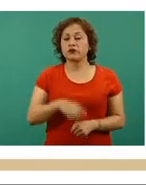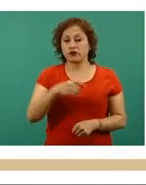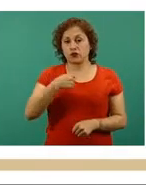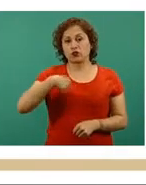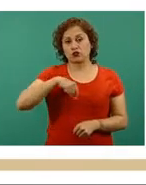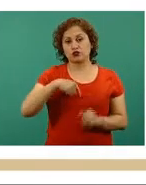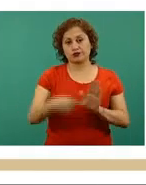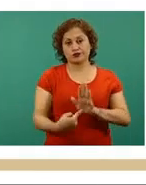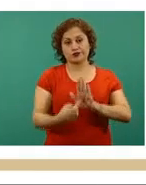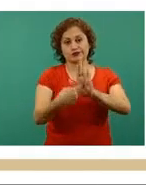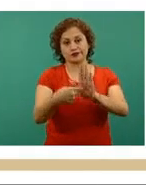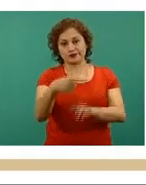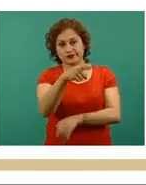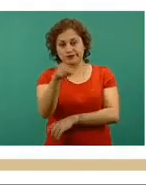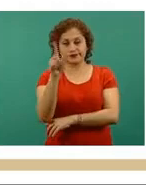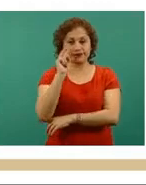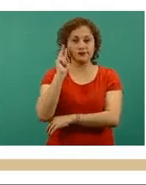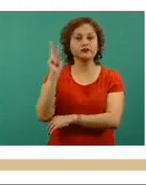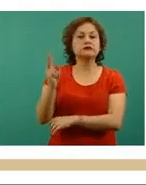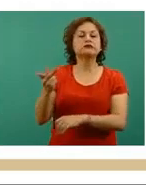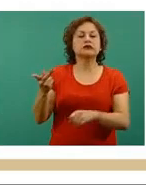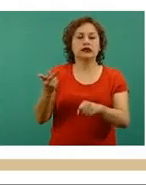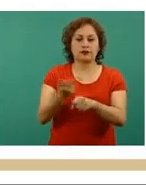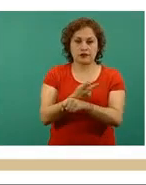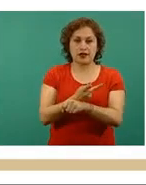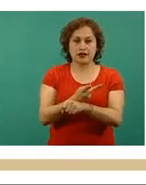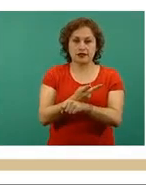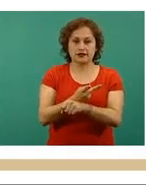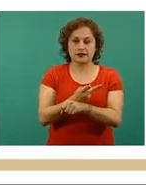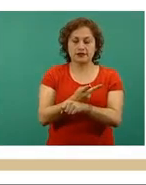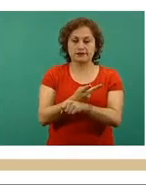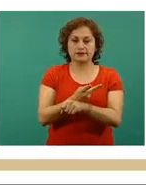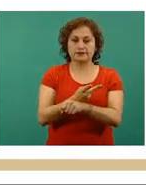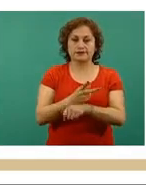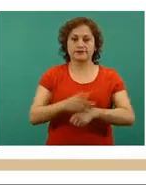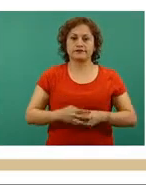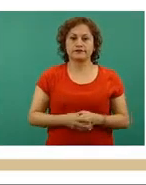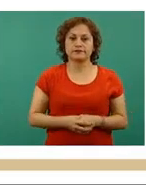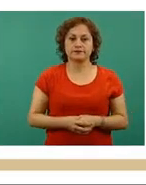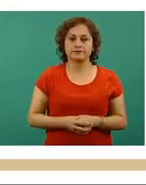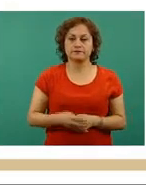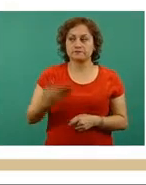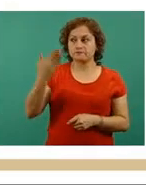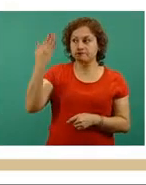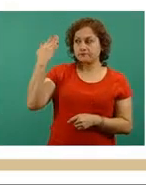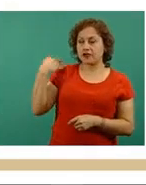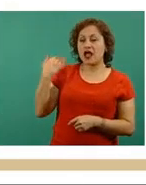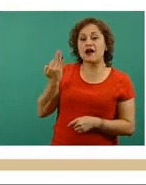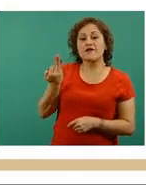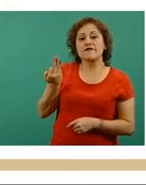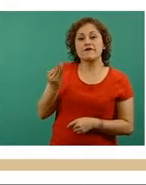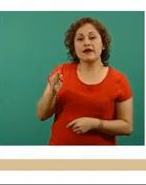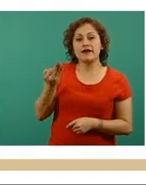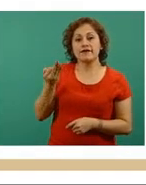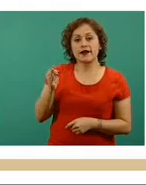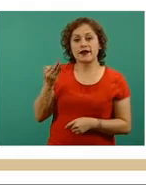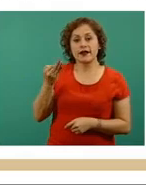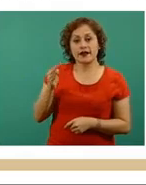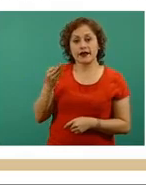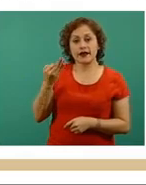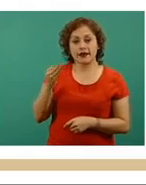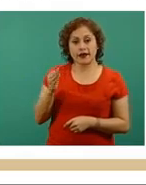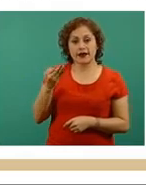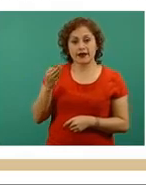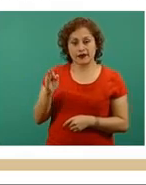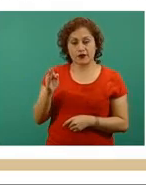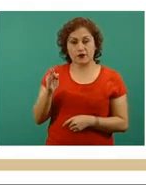precisamente para observar la situación que está ocurriendo prácticamente desde mediados de febrero. Podemos observar, ¿no?, casi